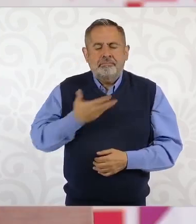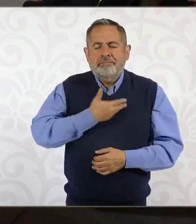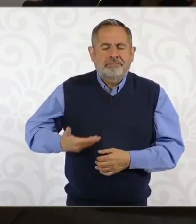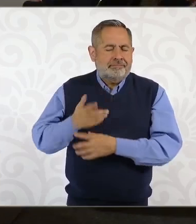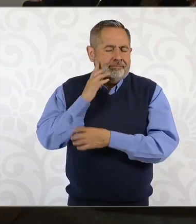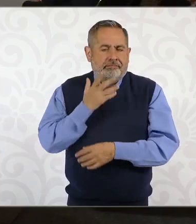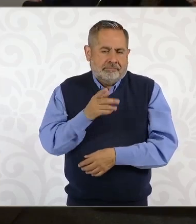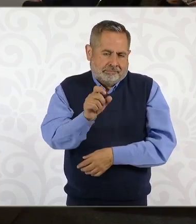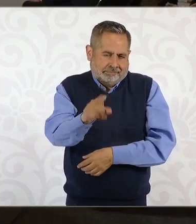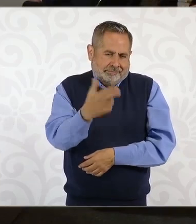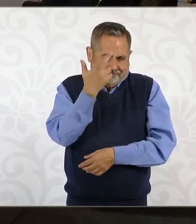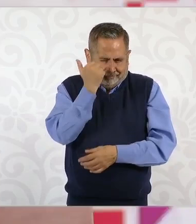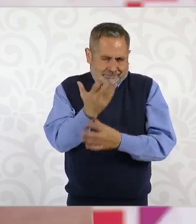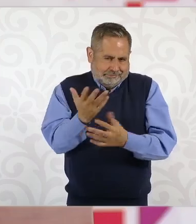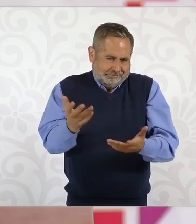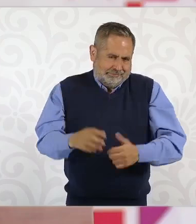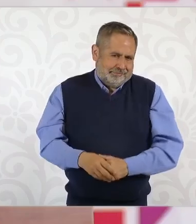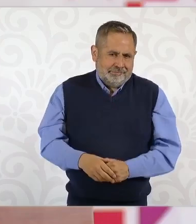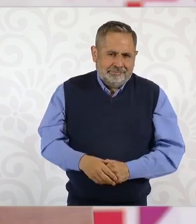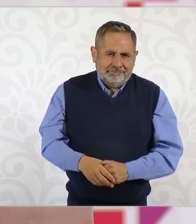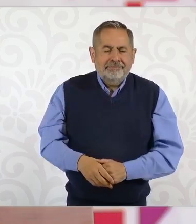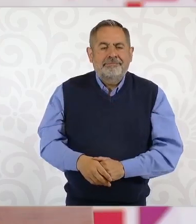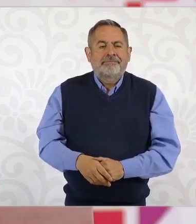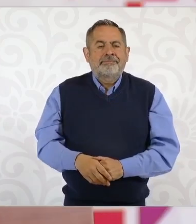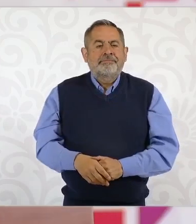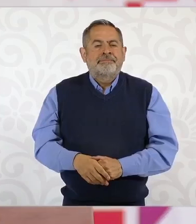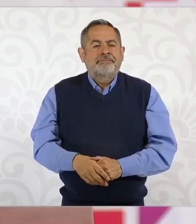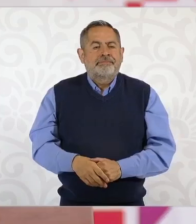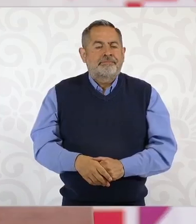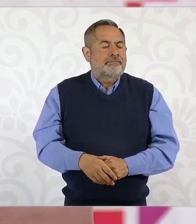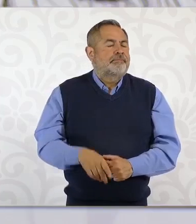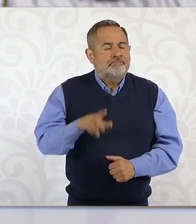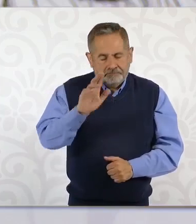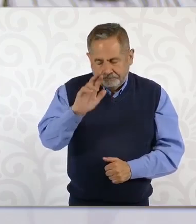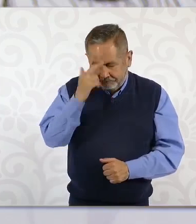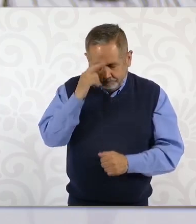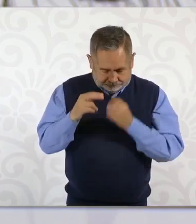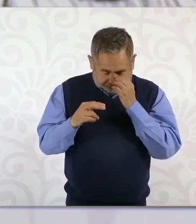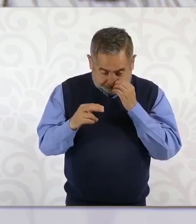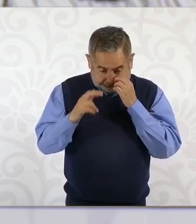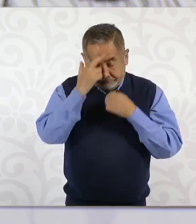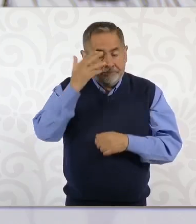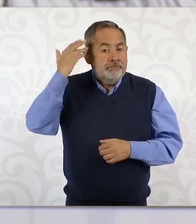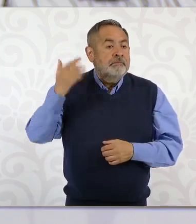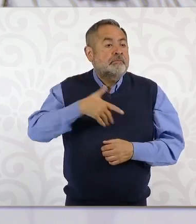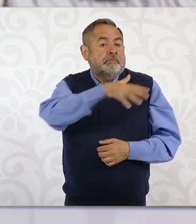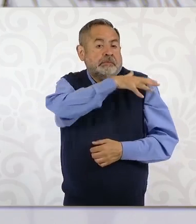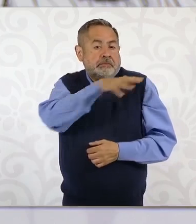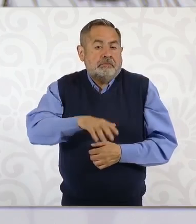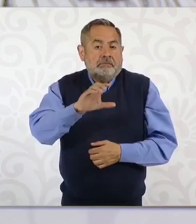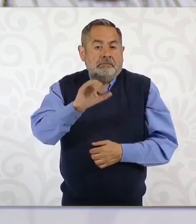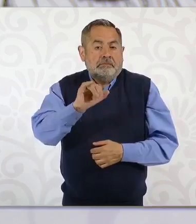Bueno, pero usted Porque sí también lo ve así. decidimos, ustedes recuerdan que a partir de la detención del general Cienfuegos en Estados